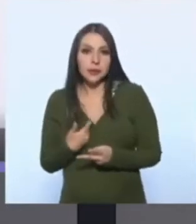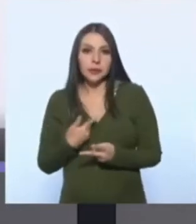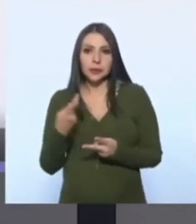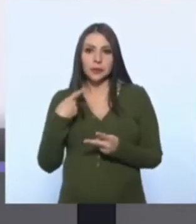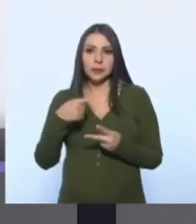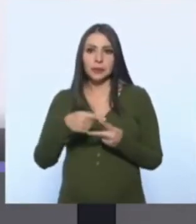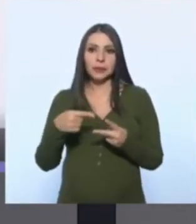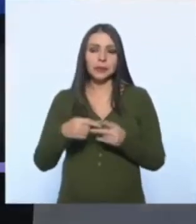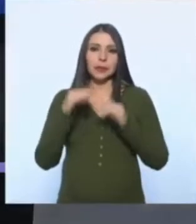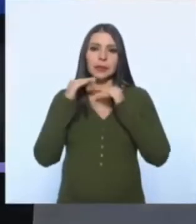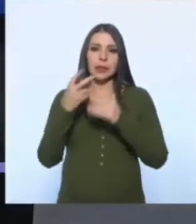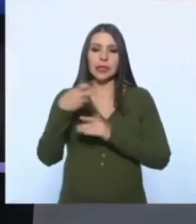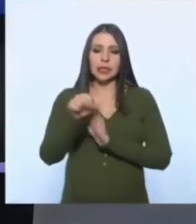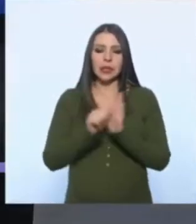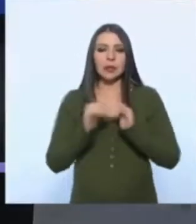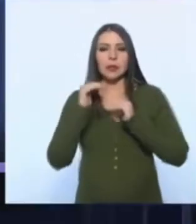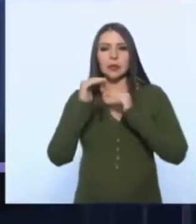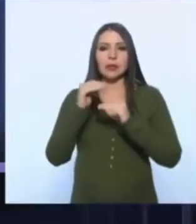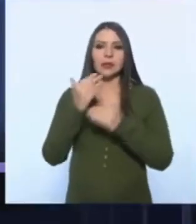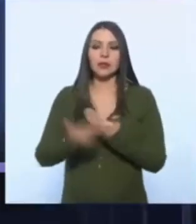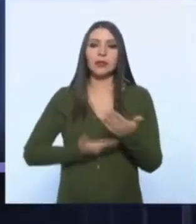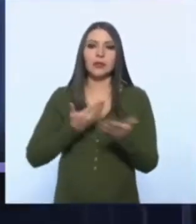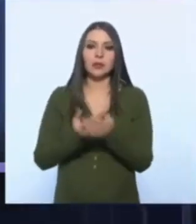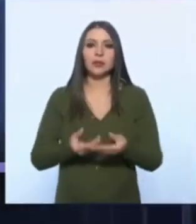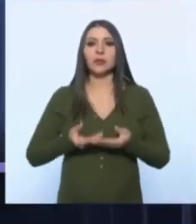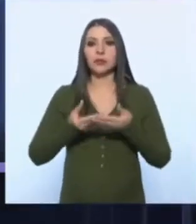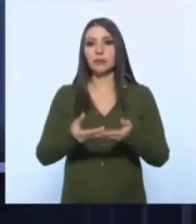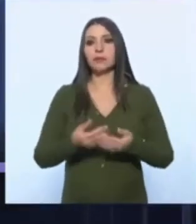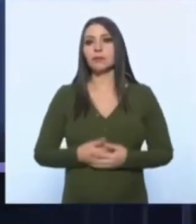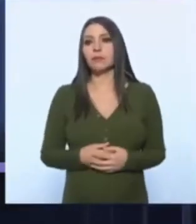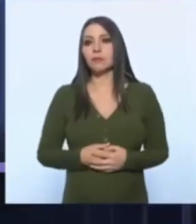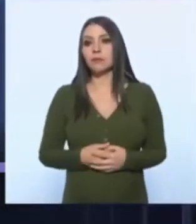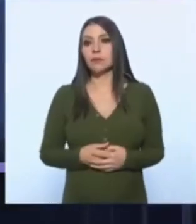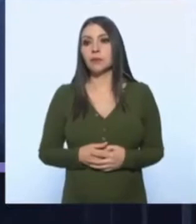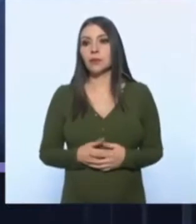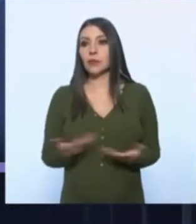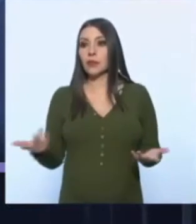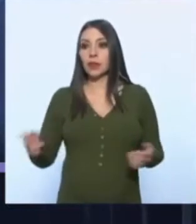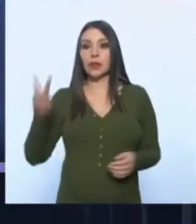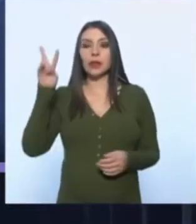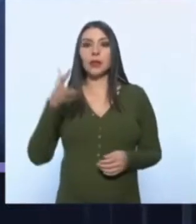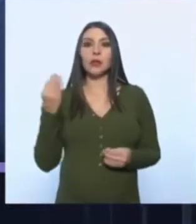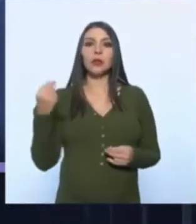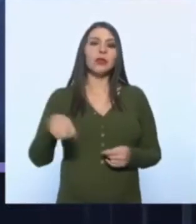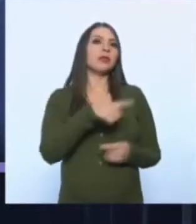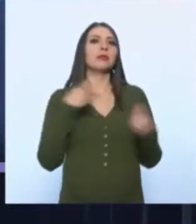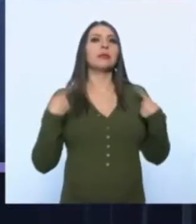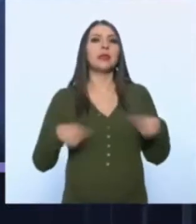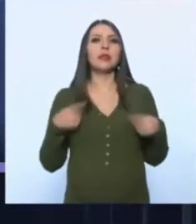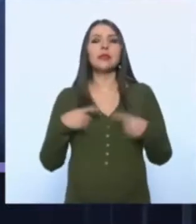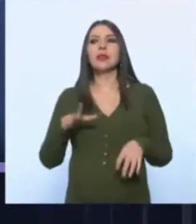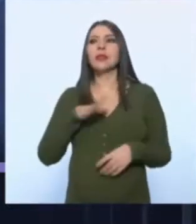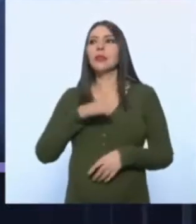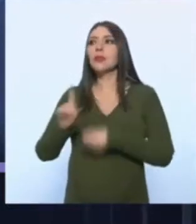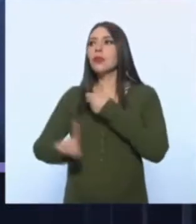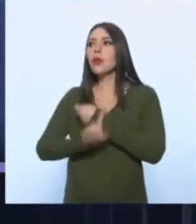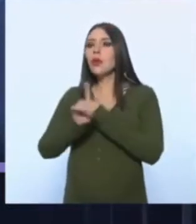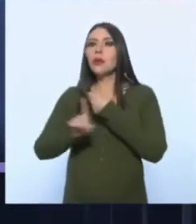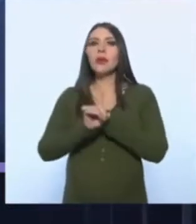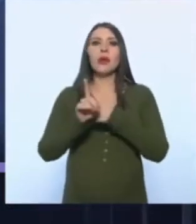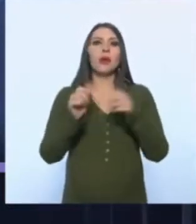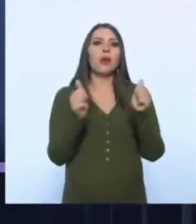este mes. No, y es una realidad, muchísimas personas pues tienen estos conflictos legales, jurídicos, de intestados o